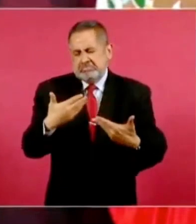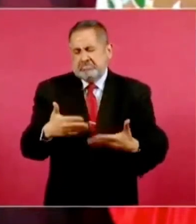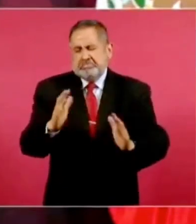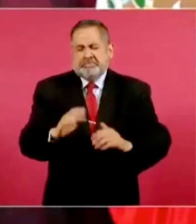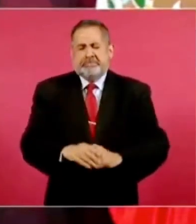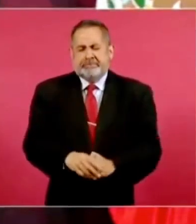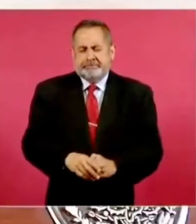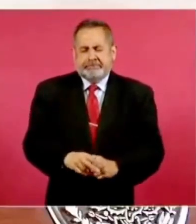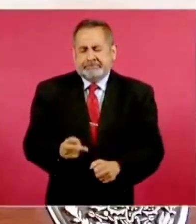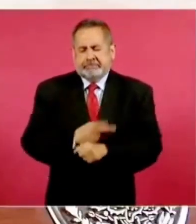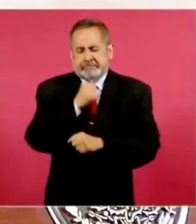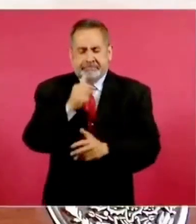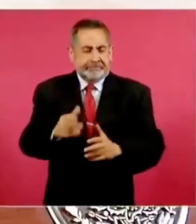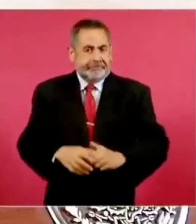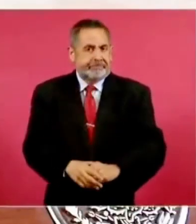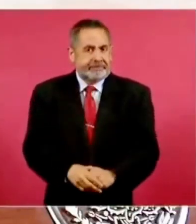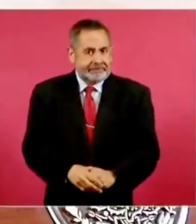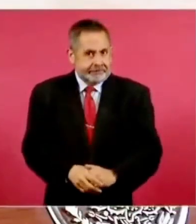Nada.